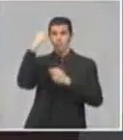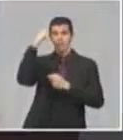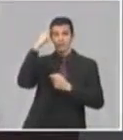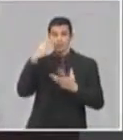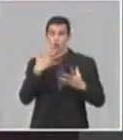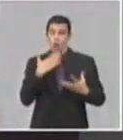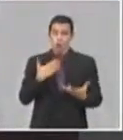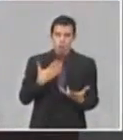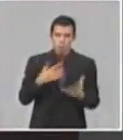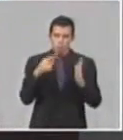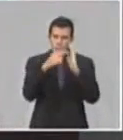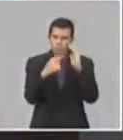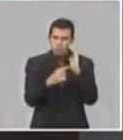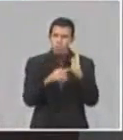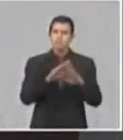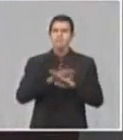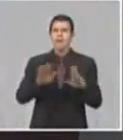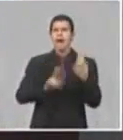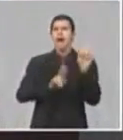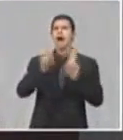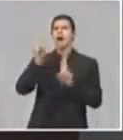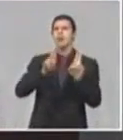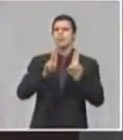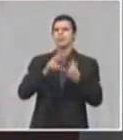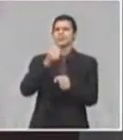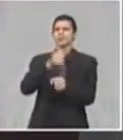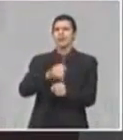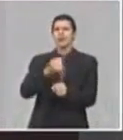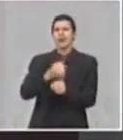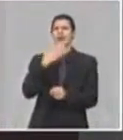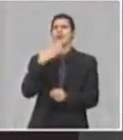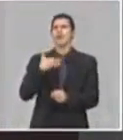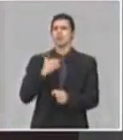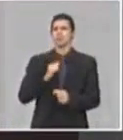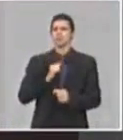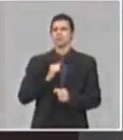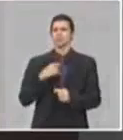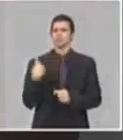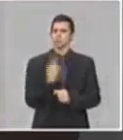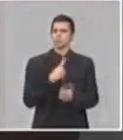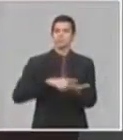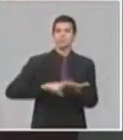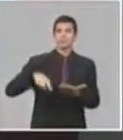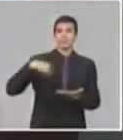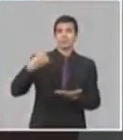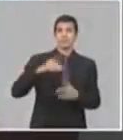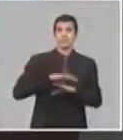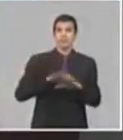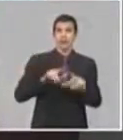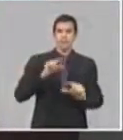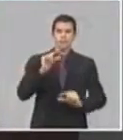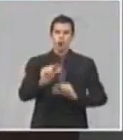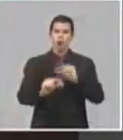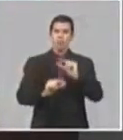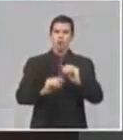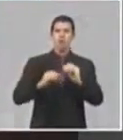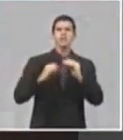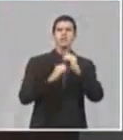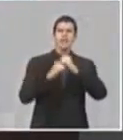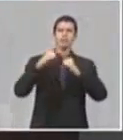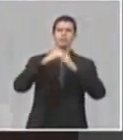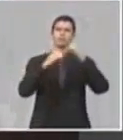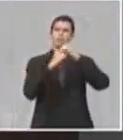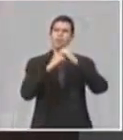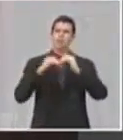que ya probamos en el buró político y que vamos a llevar al consejo en listo de la próxima semana y una estrategia de